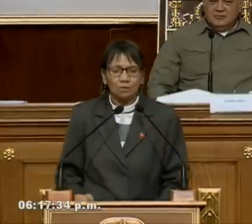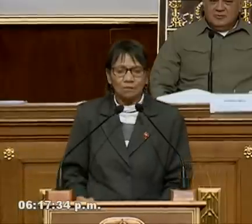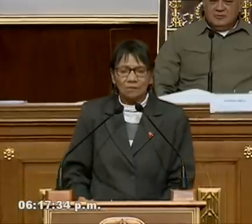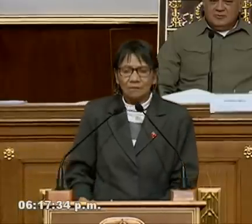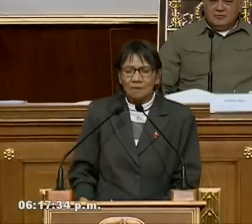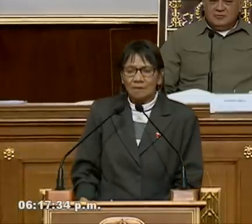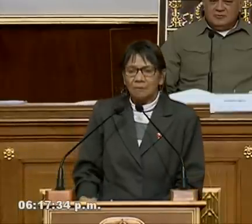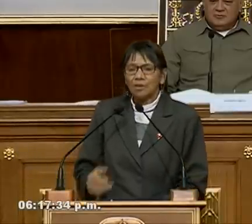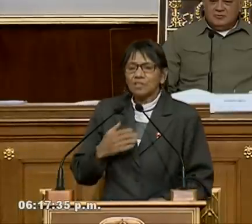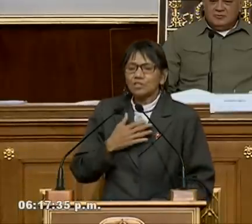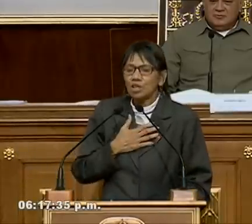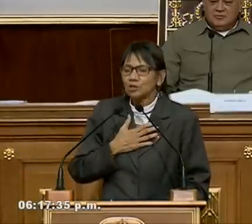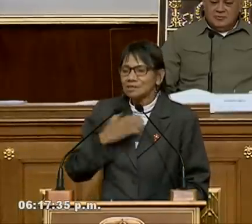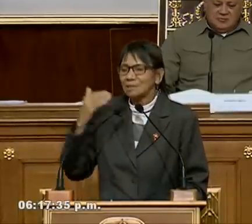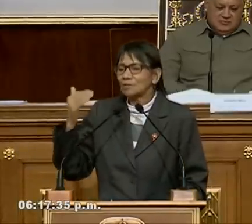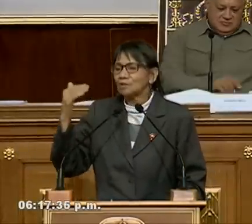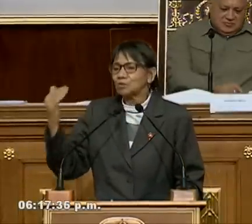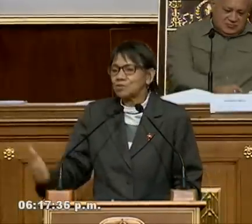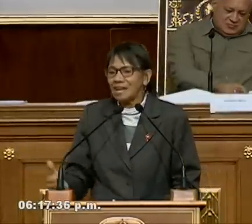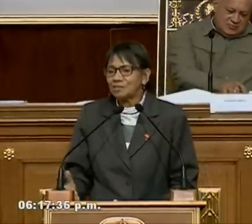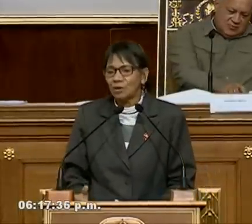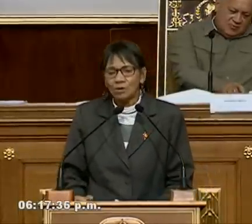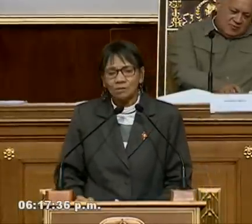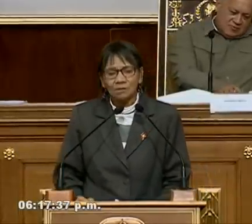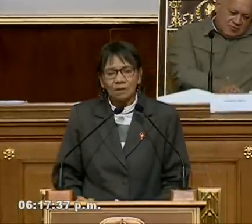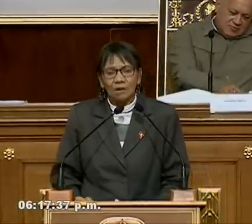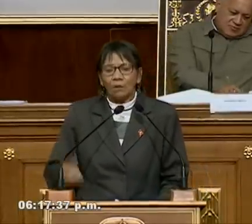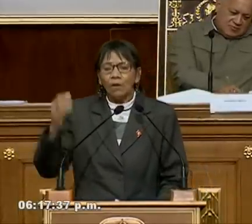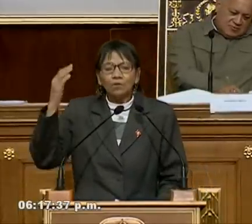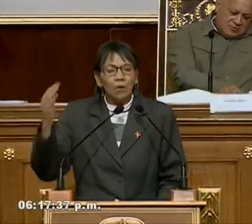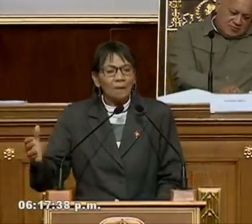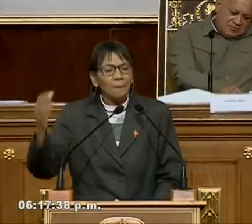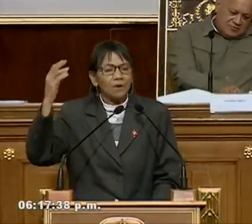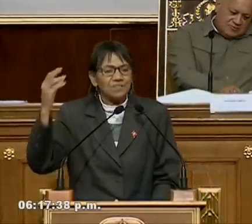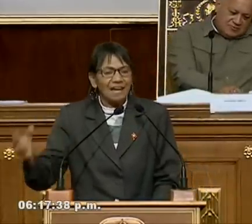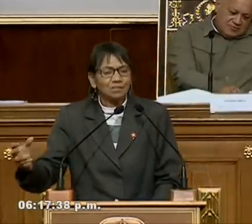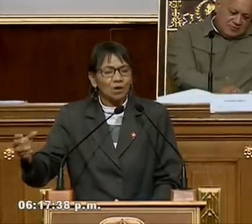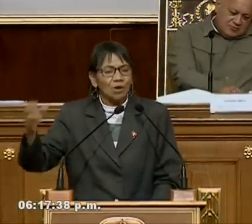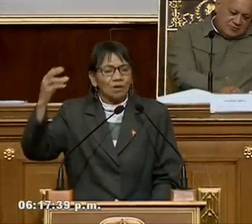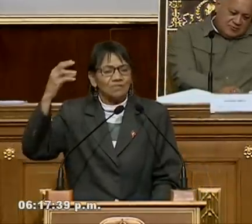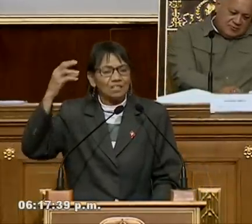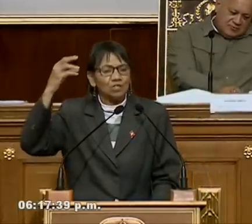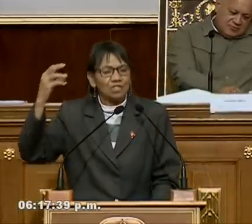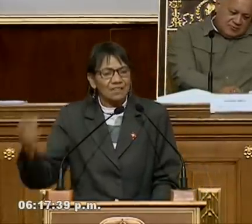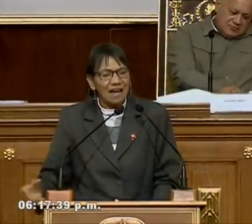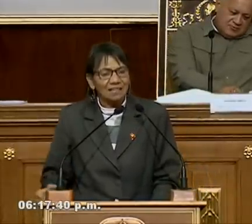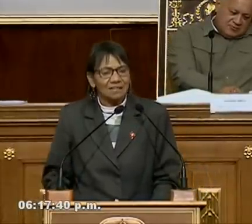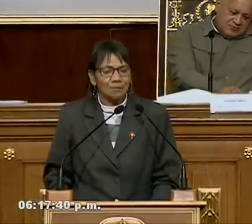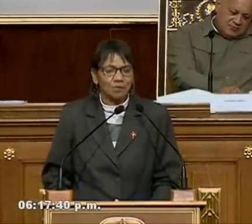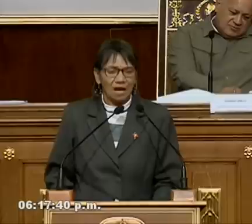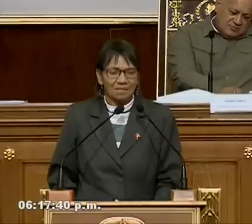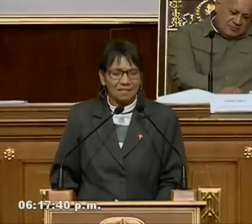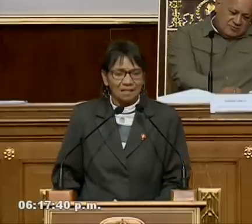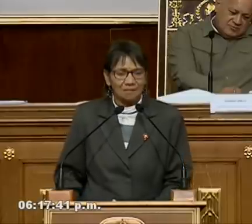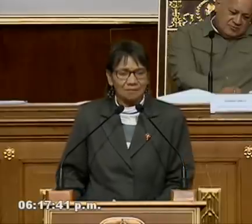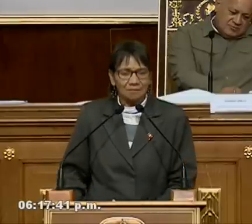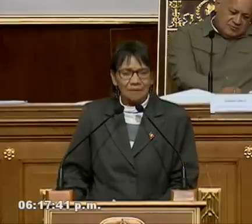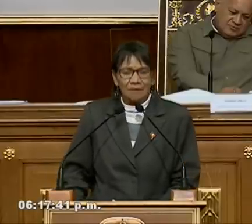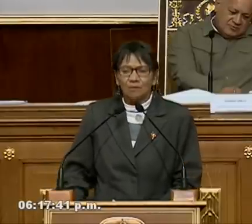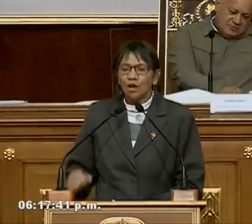emancipación. Porque nosotros estamos construyendo un nuevo proyecto de sociedad